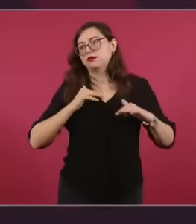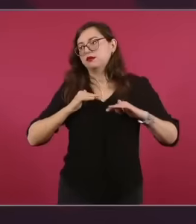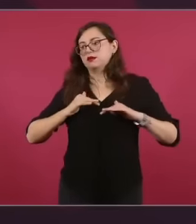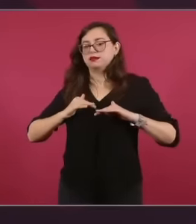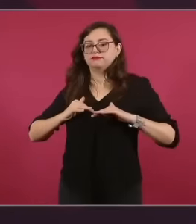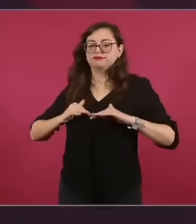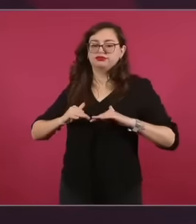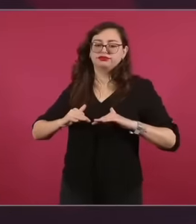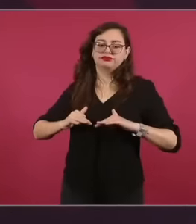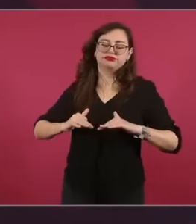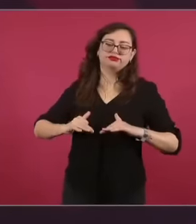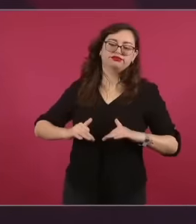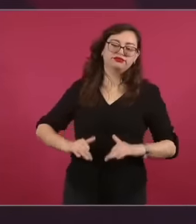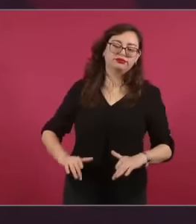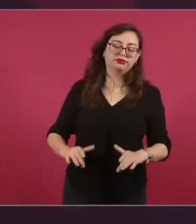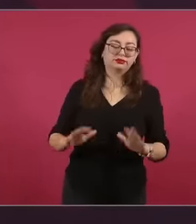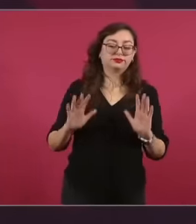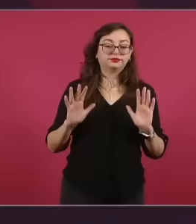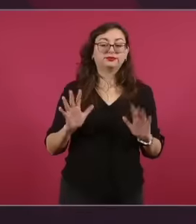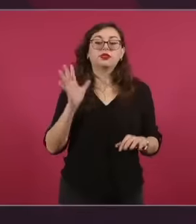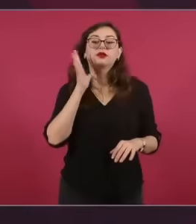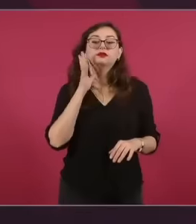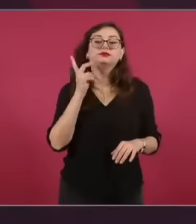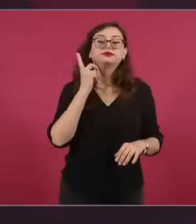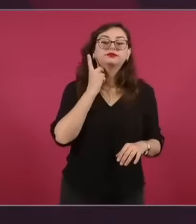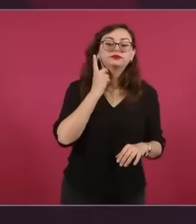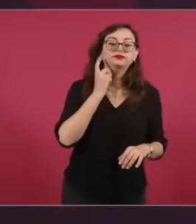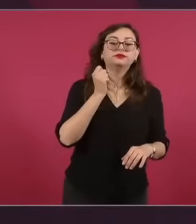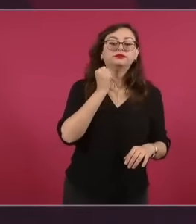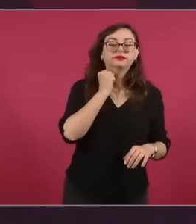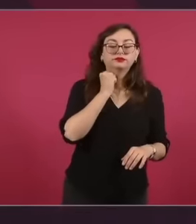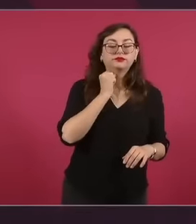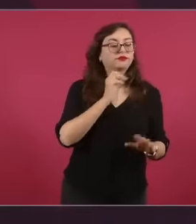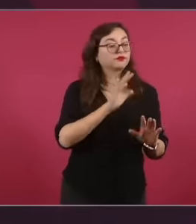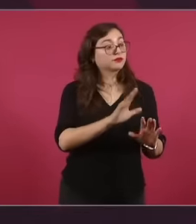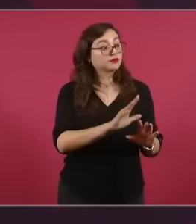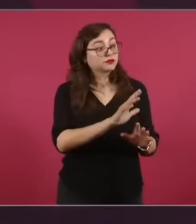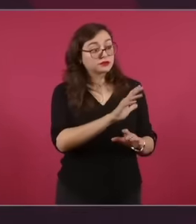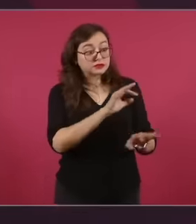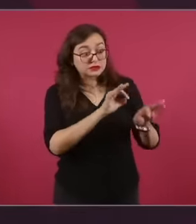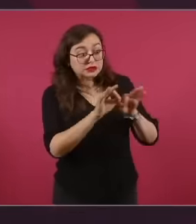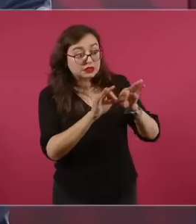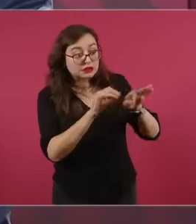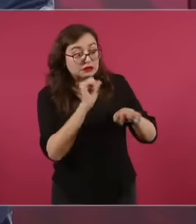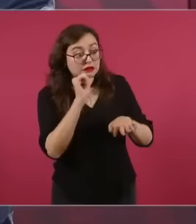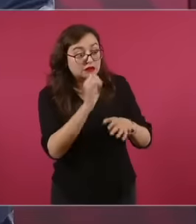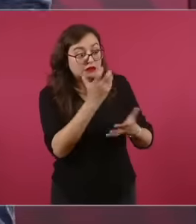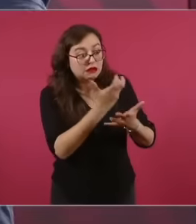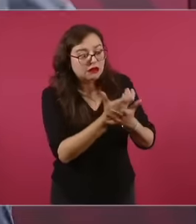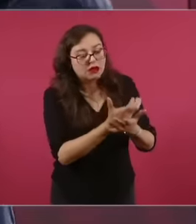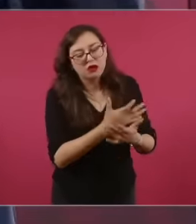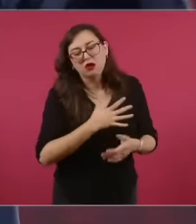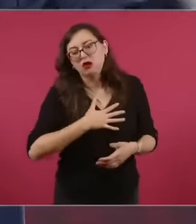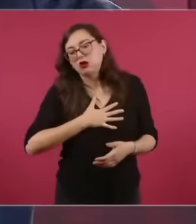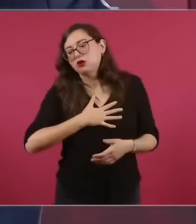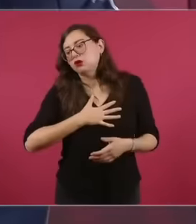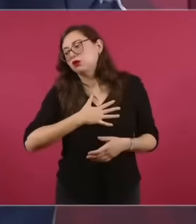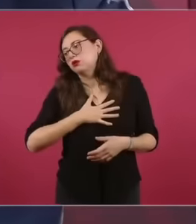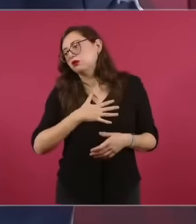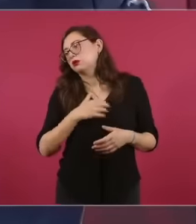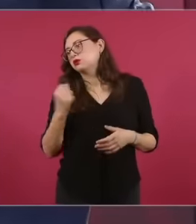ya sea en la Cámara de Diputados o en la de Senadores. Era un